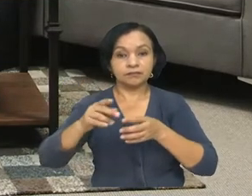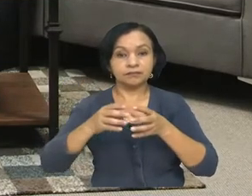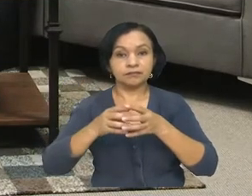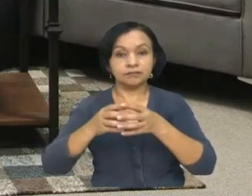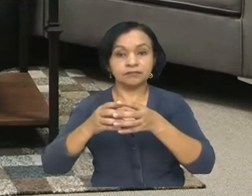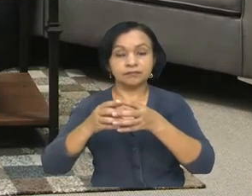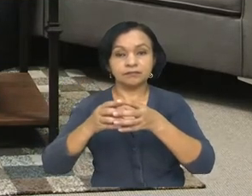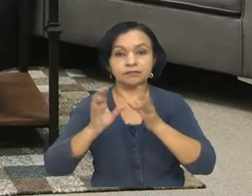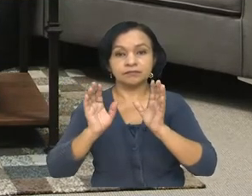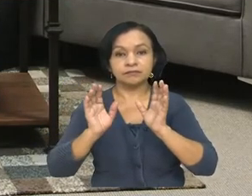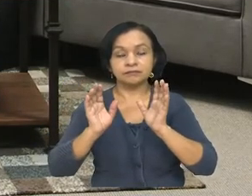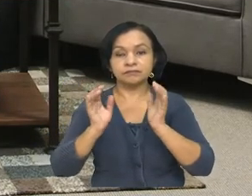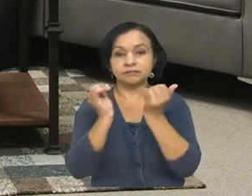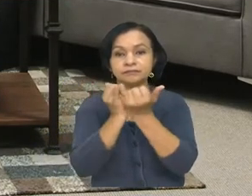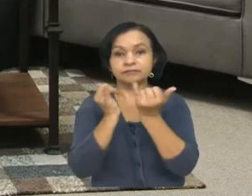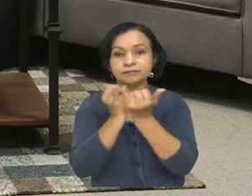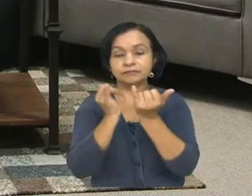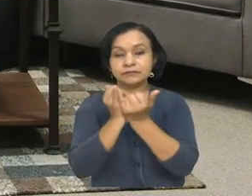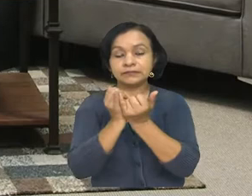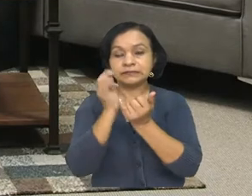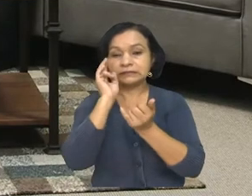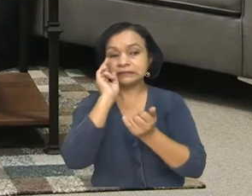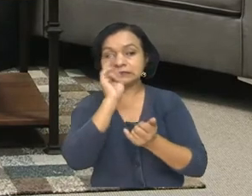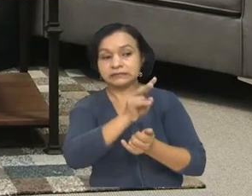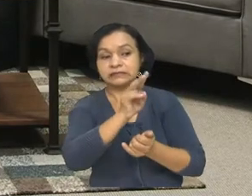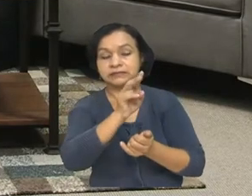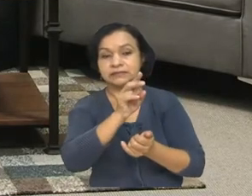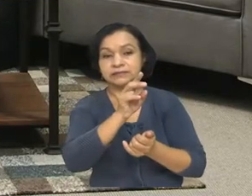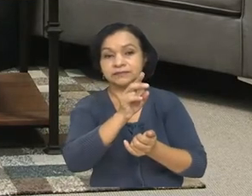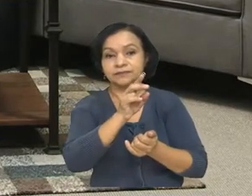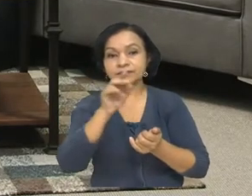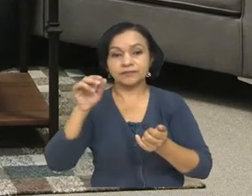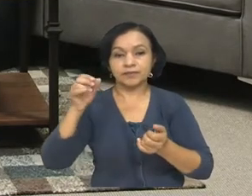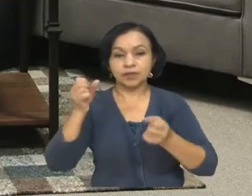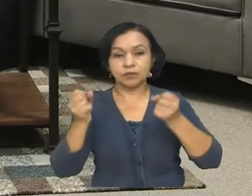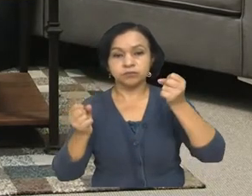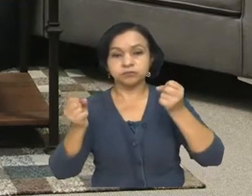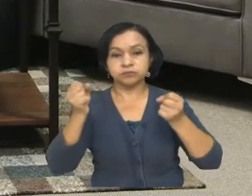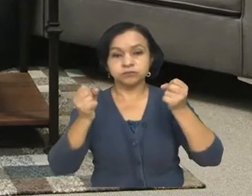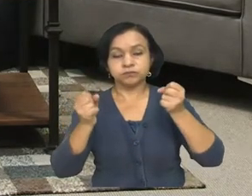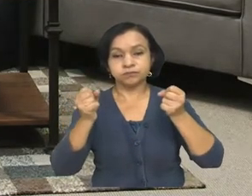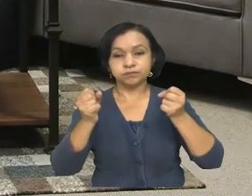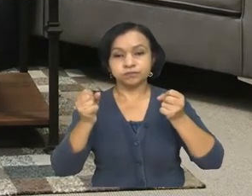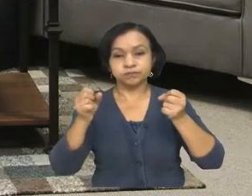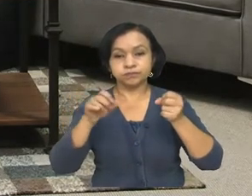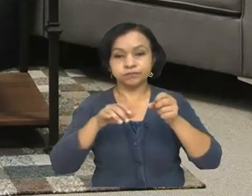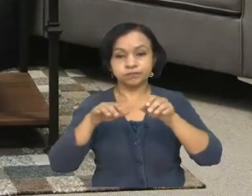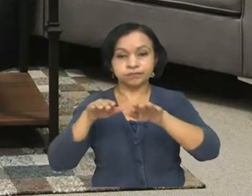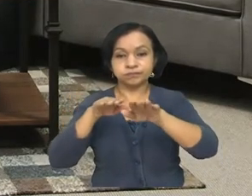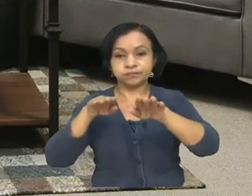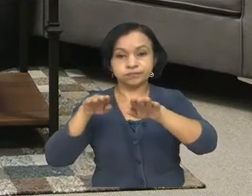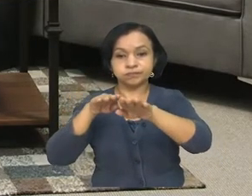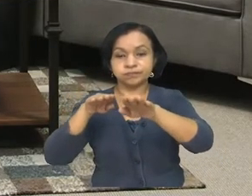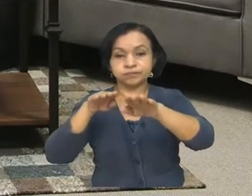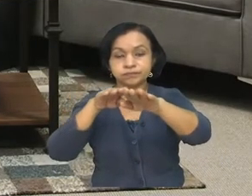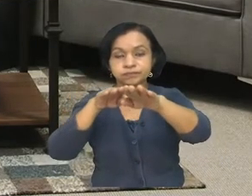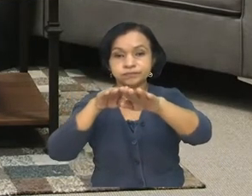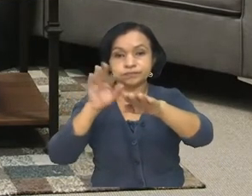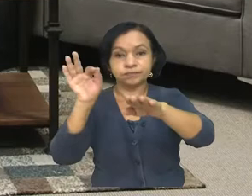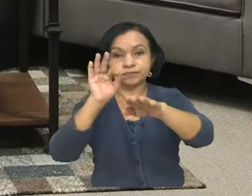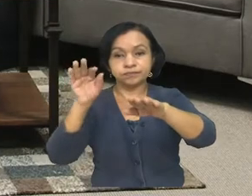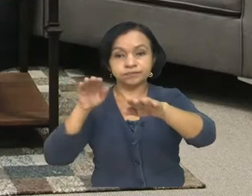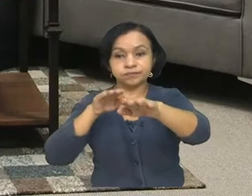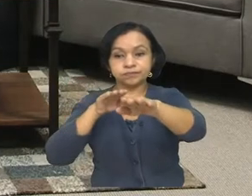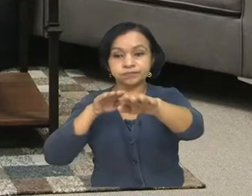igual fuimos detectados, y los camiones donde íbamos y la forma en que